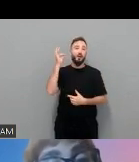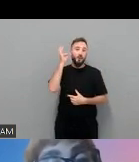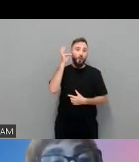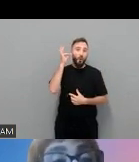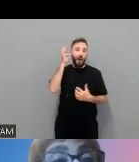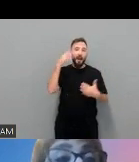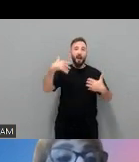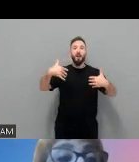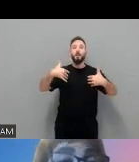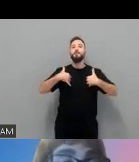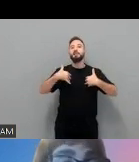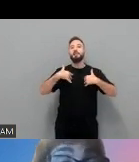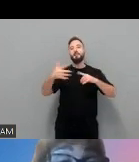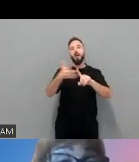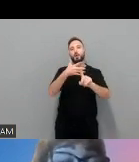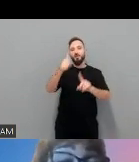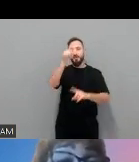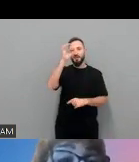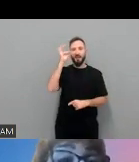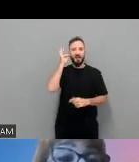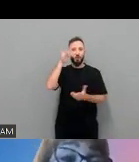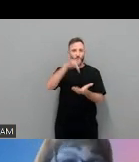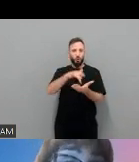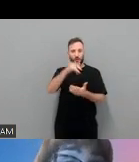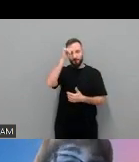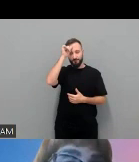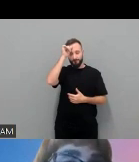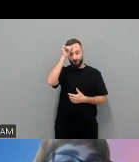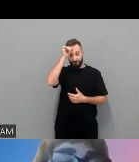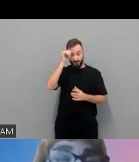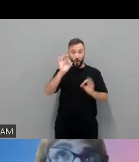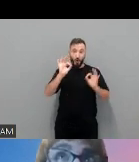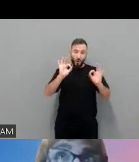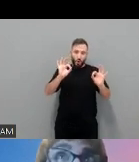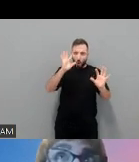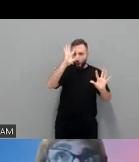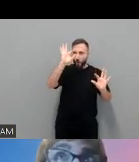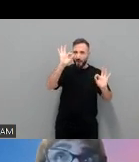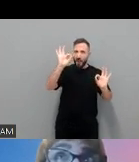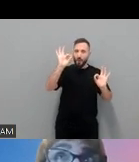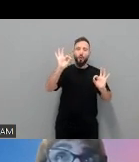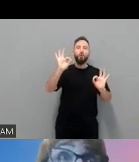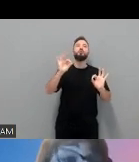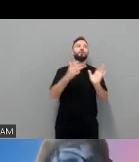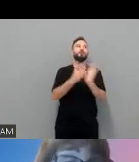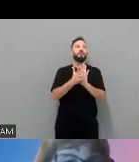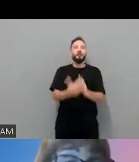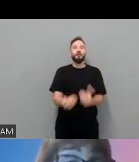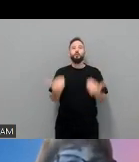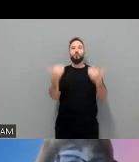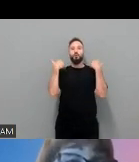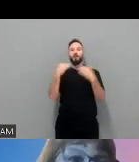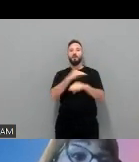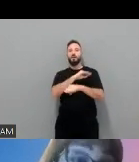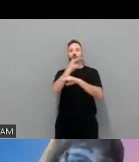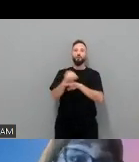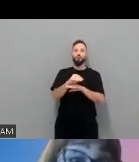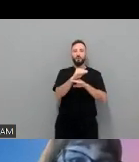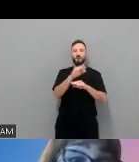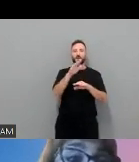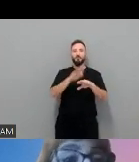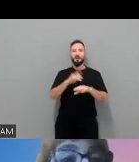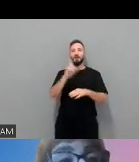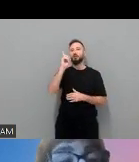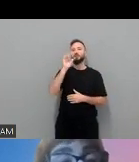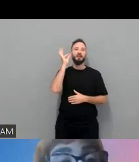mujer integrante víctima de violencia de género. En este caso, lógicamente, la guarda y custodia no se puede atribuir nada más que a